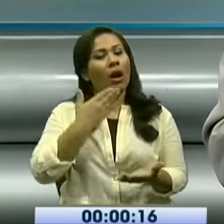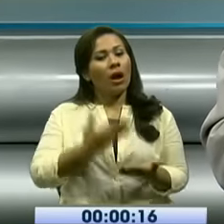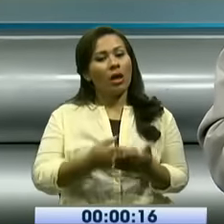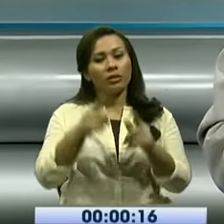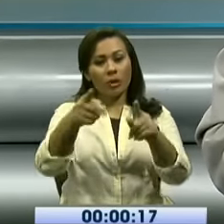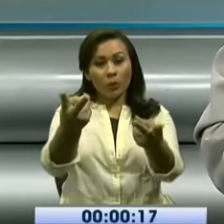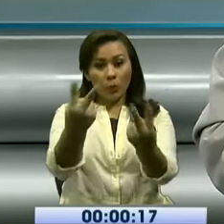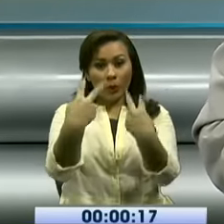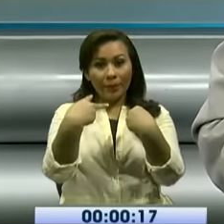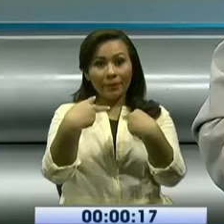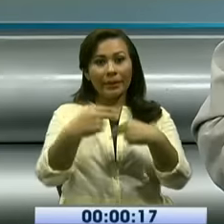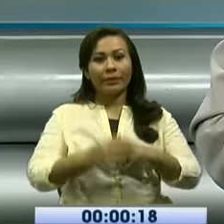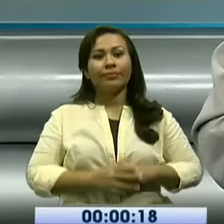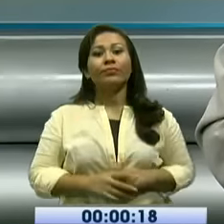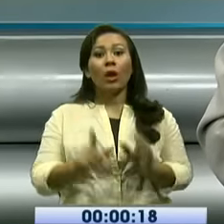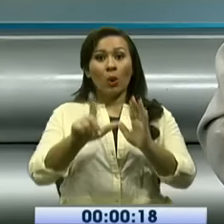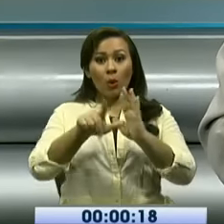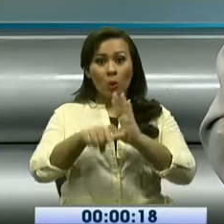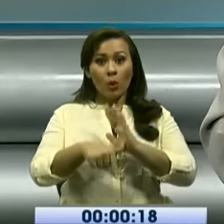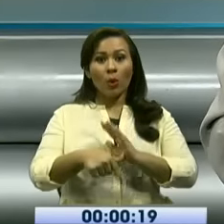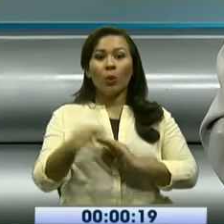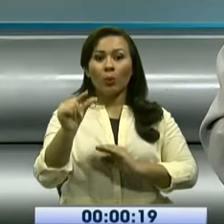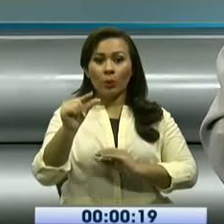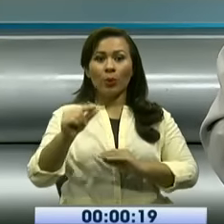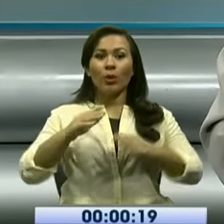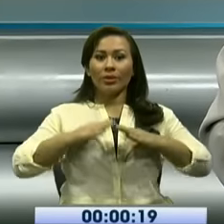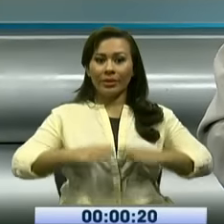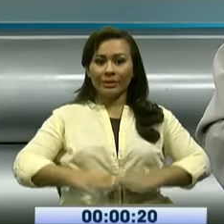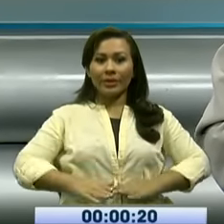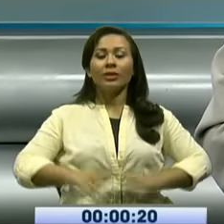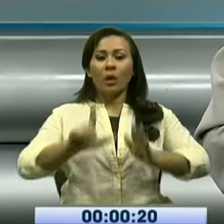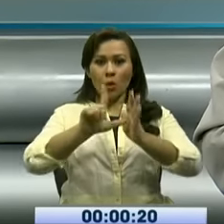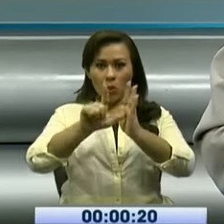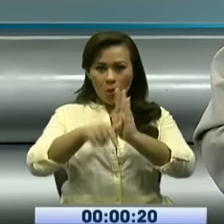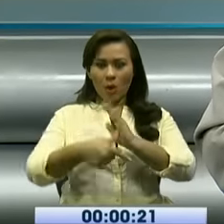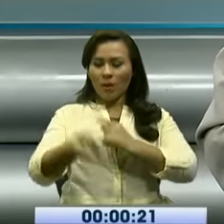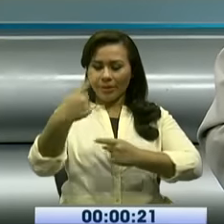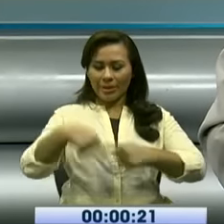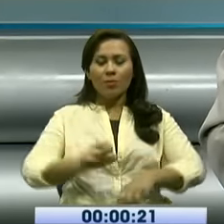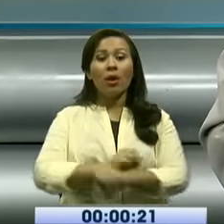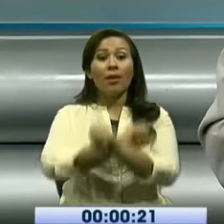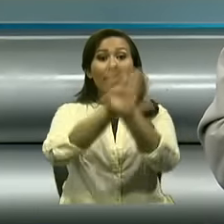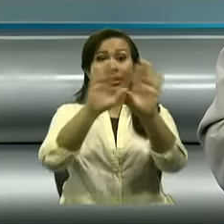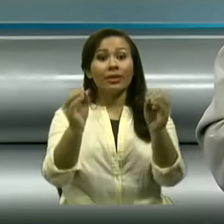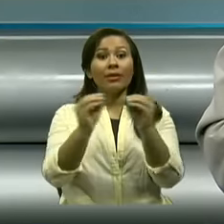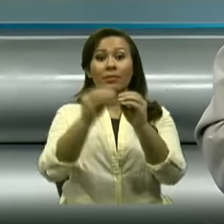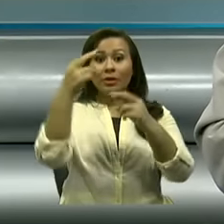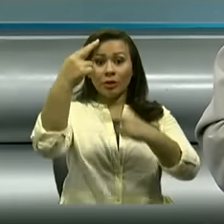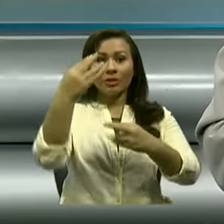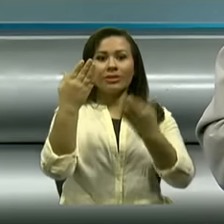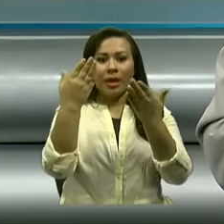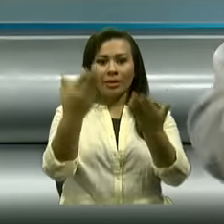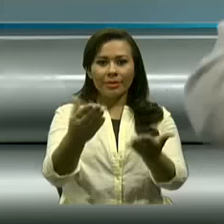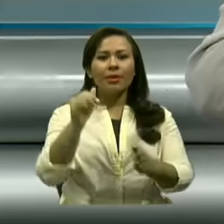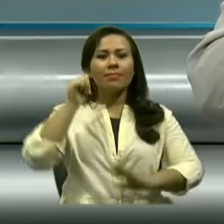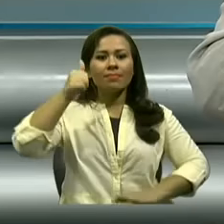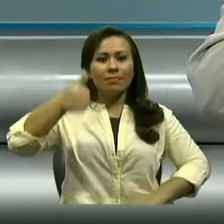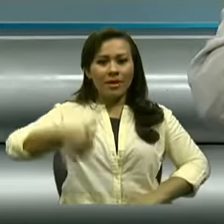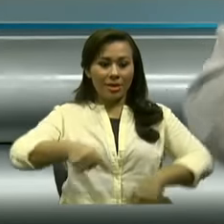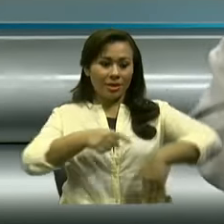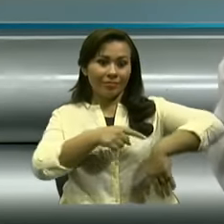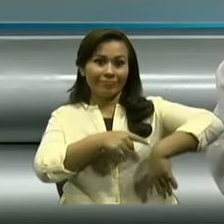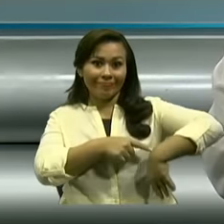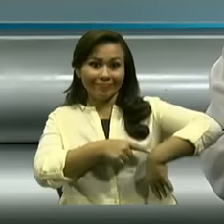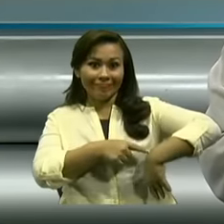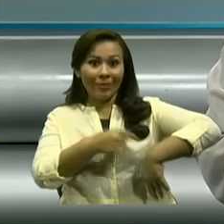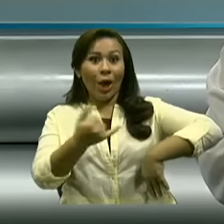de acompañarnos. Luego de un corto descanso estaremos nuevamente listos para continuar informándolos ya el día de mañana. Diría